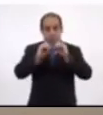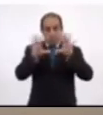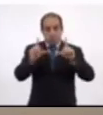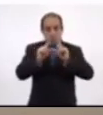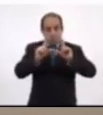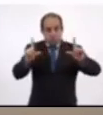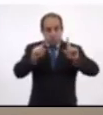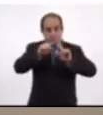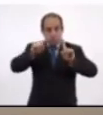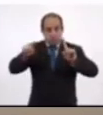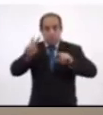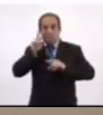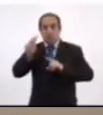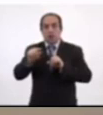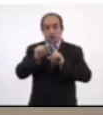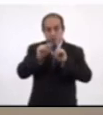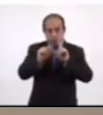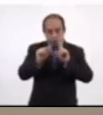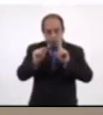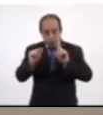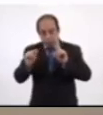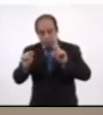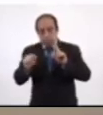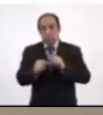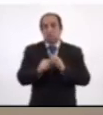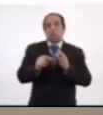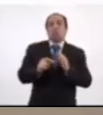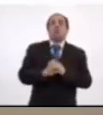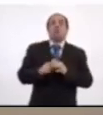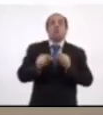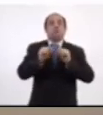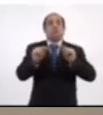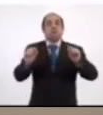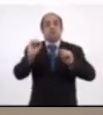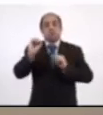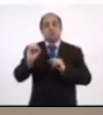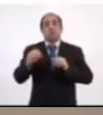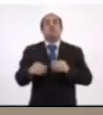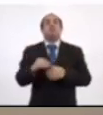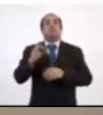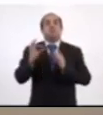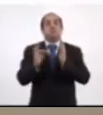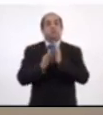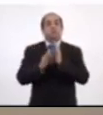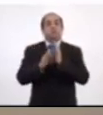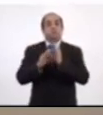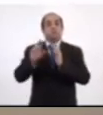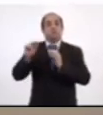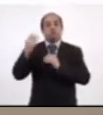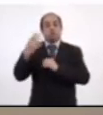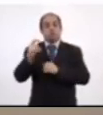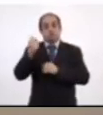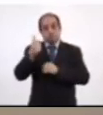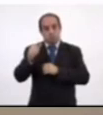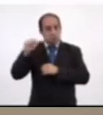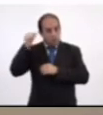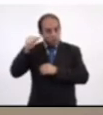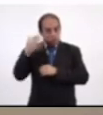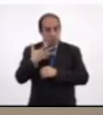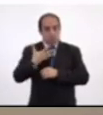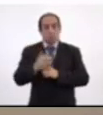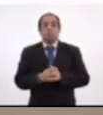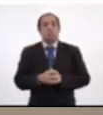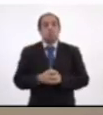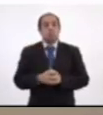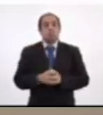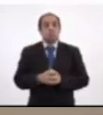Pueden ver la línea apuntada hasta abajo, que corresponde a la línea del 0.85 fijado desde el 1 de abril. Pueden ver que estamos muy de la mano con esa